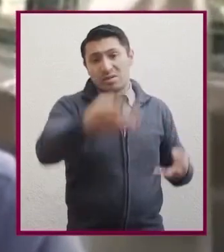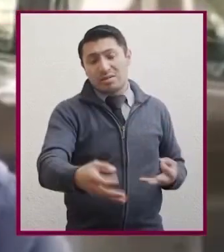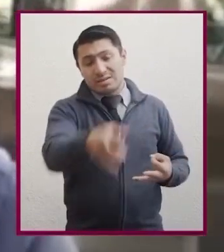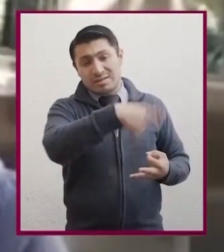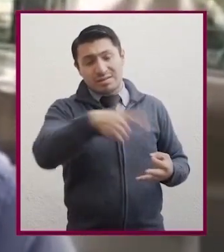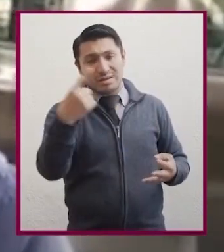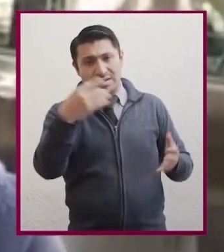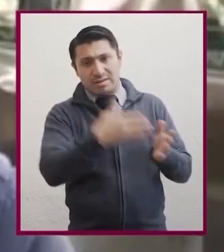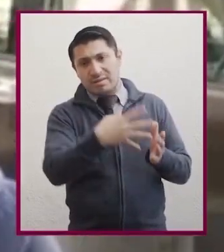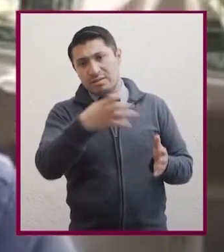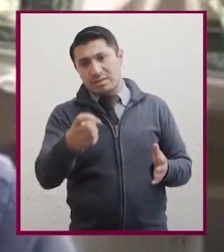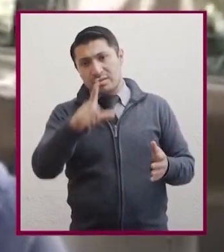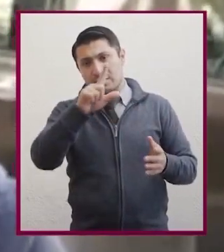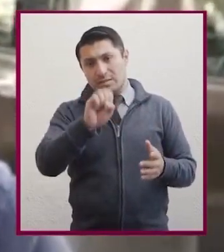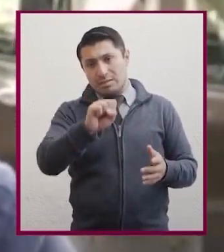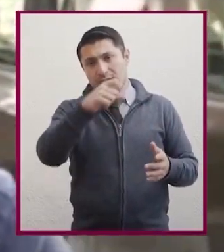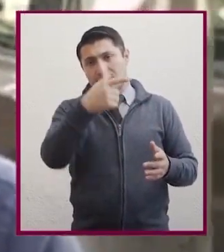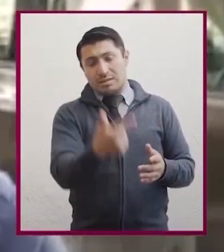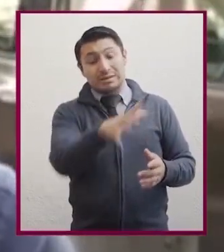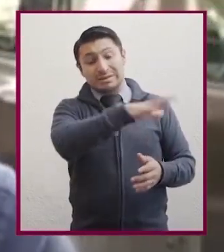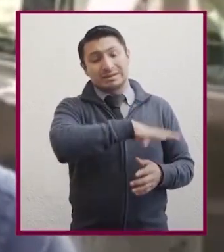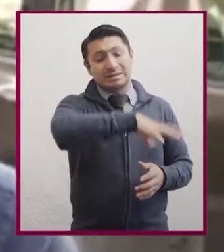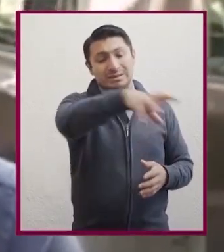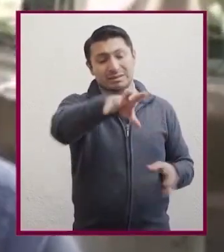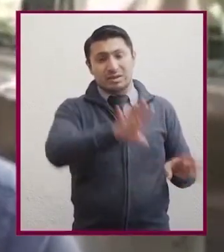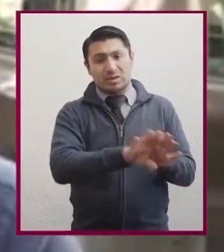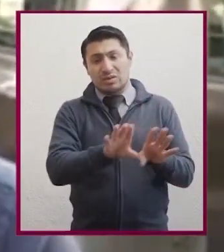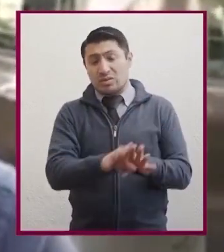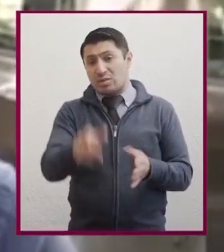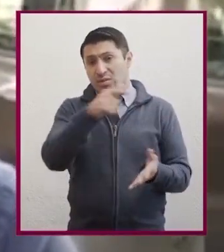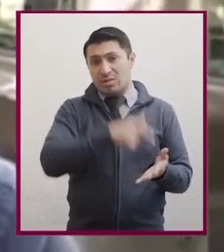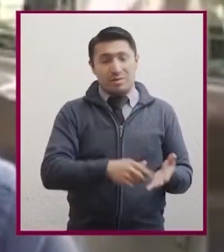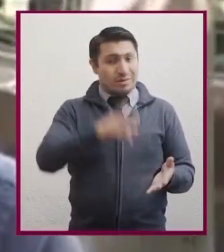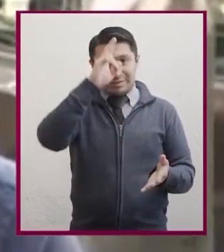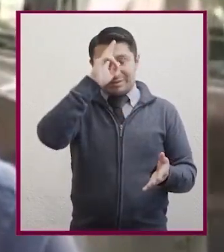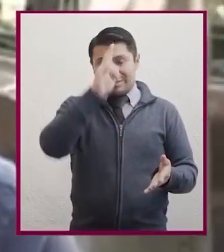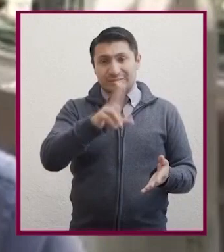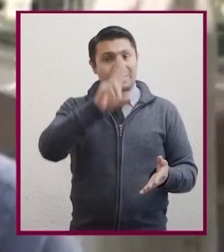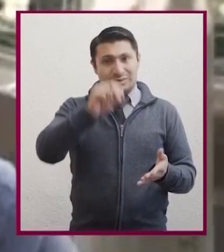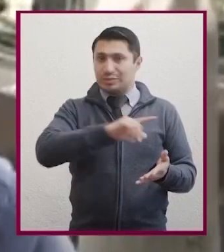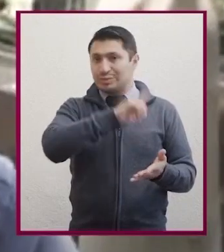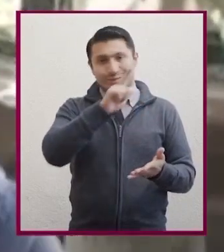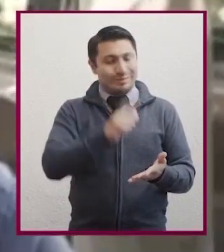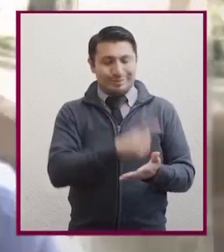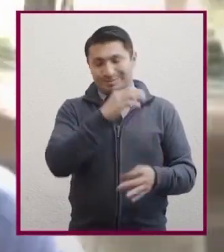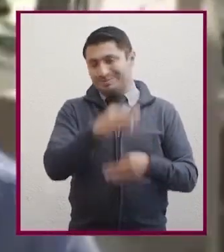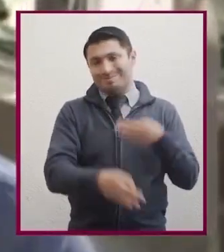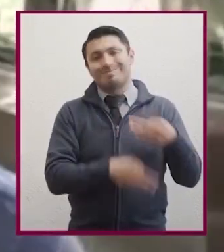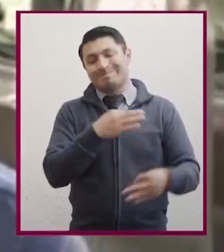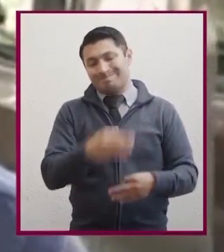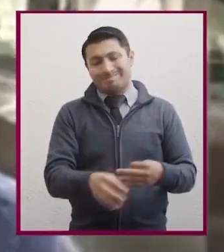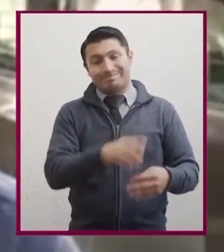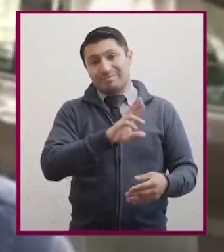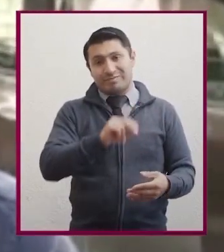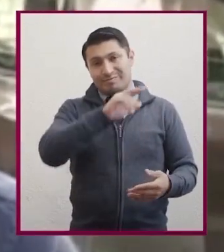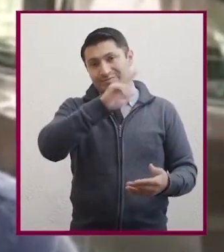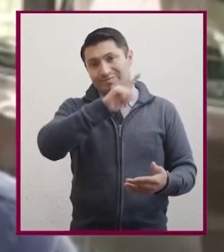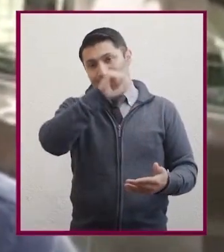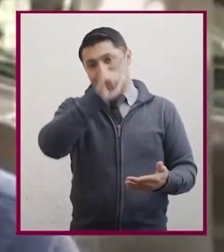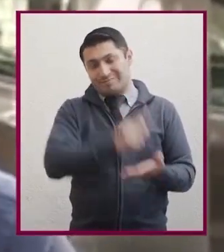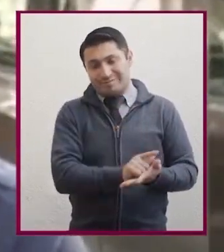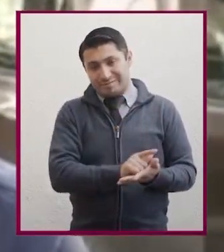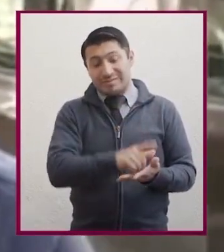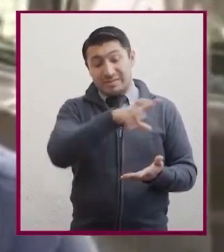en 1967 son asentamientos ilegales, todos, absolutamente. Estos